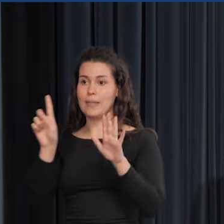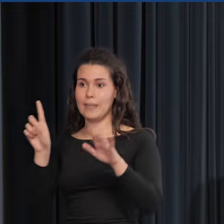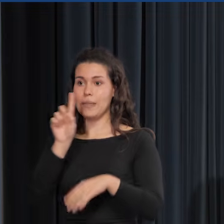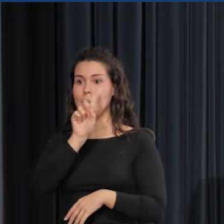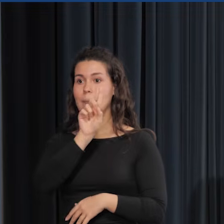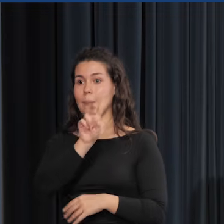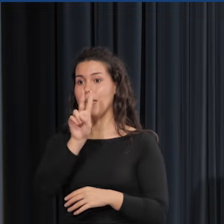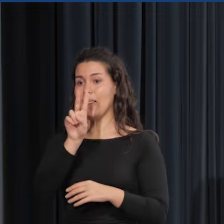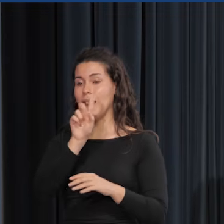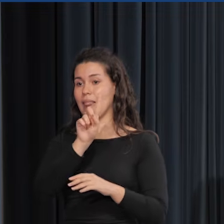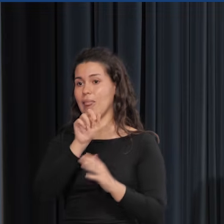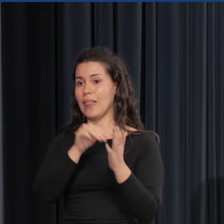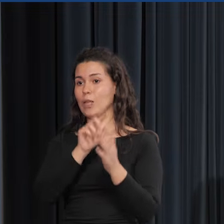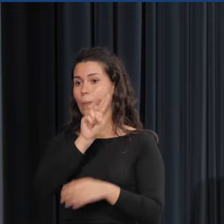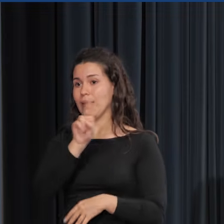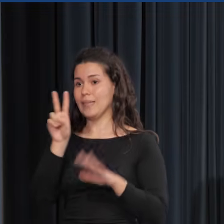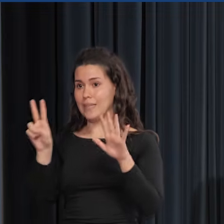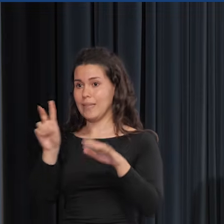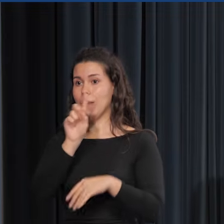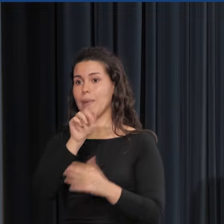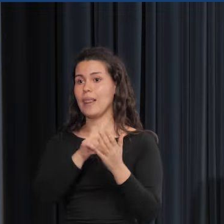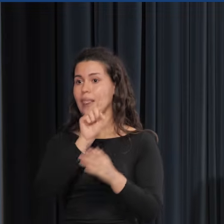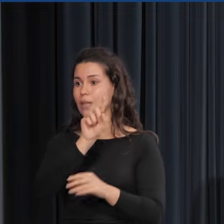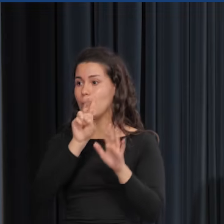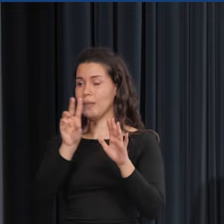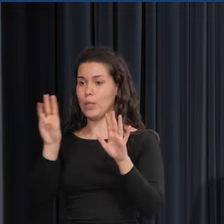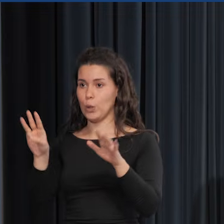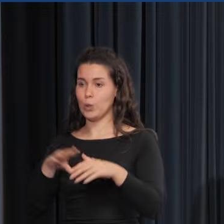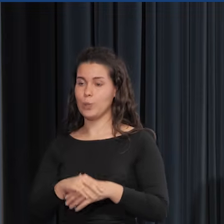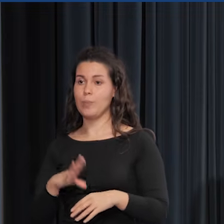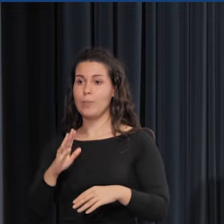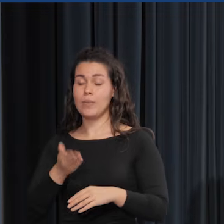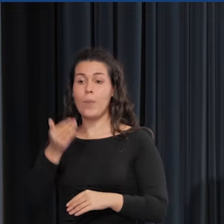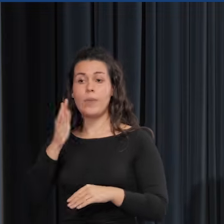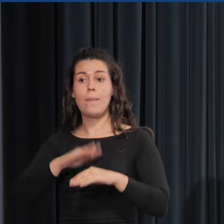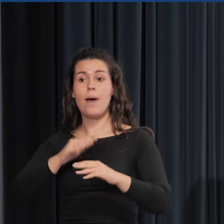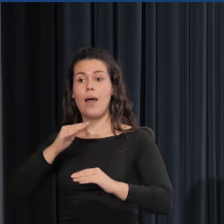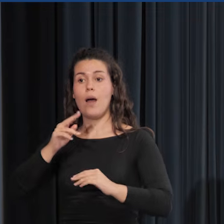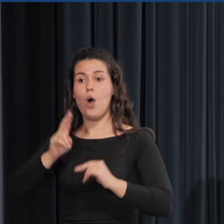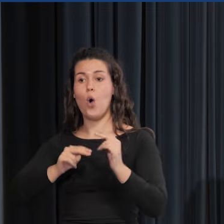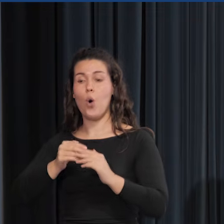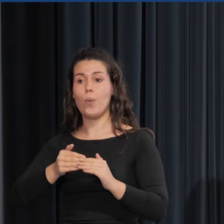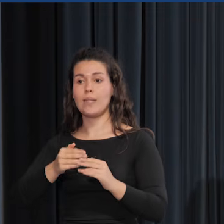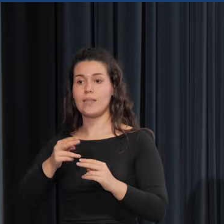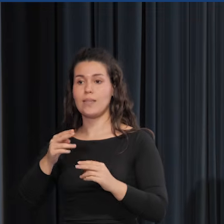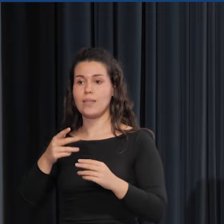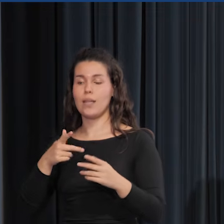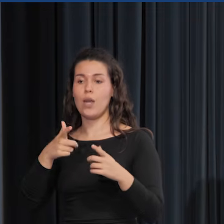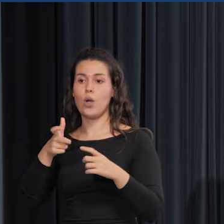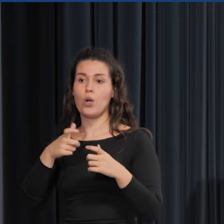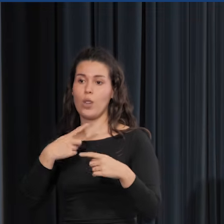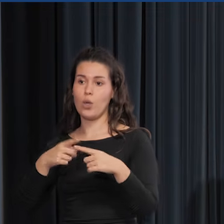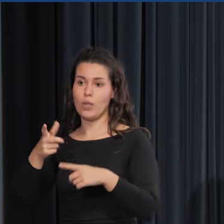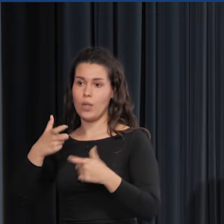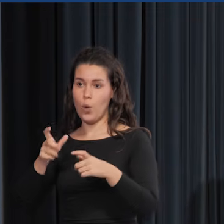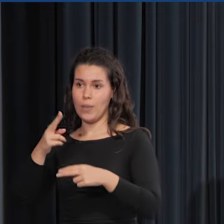son específicas de integración de la prevención en obras de construcción y que nos establecen unos principios y unos fundamentos necesarios para